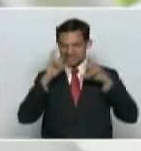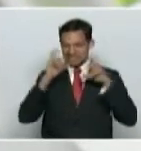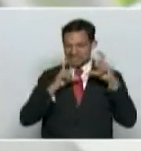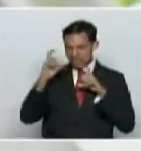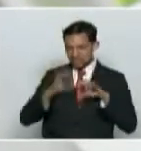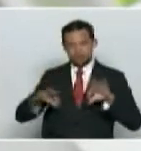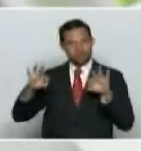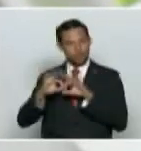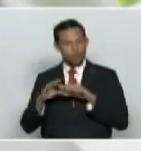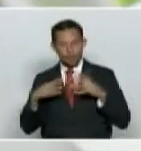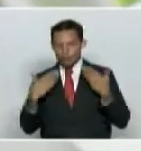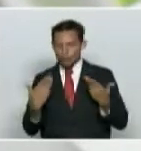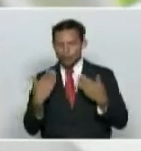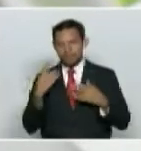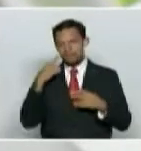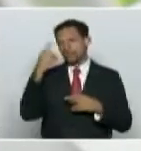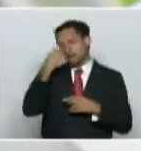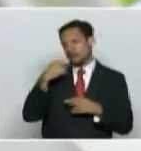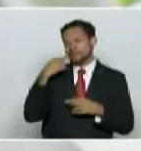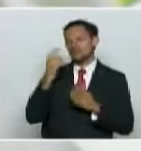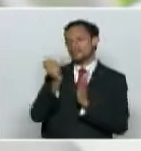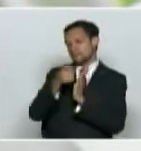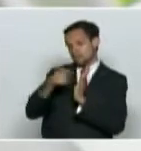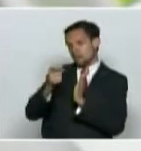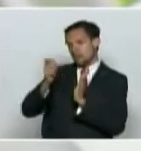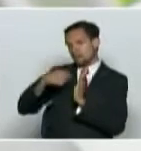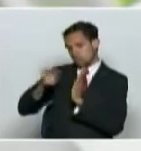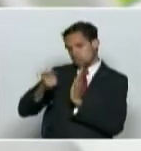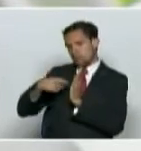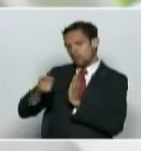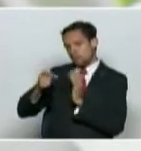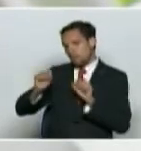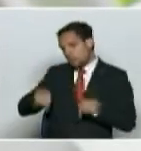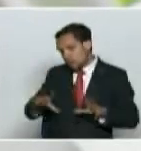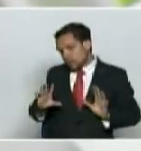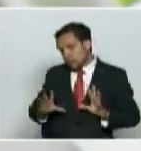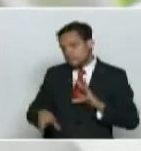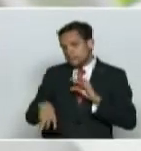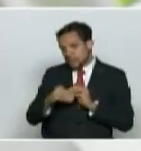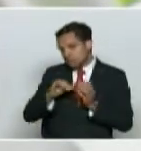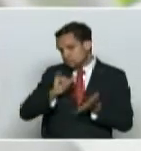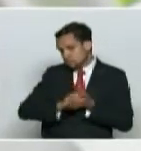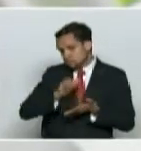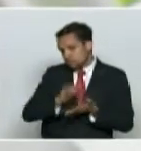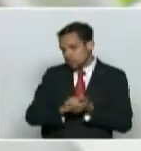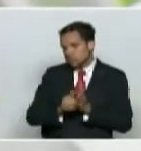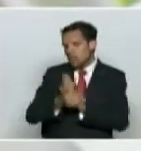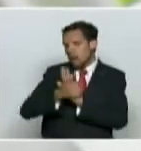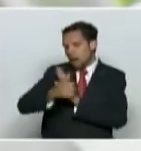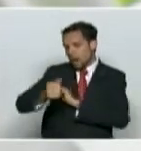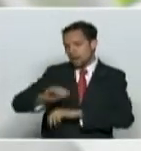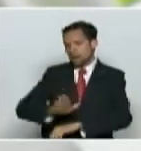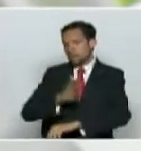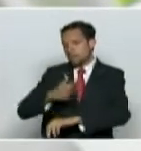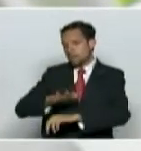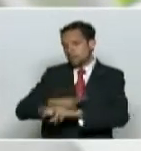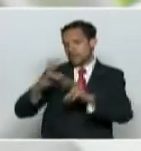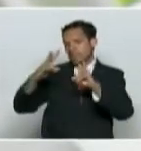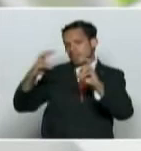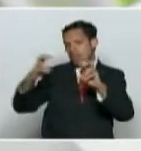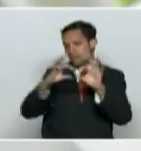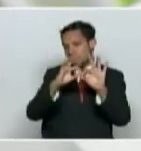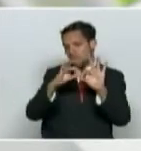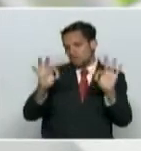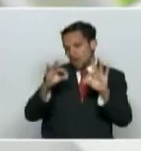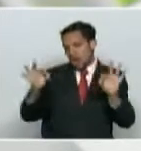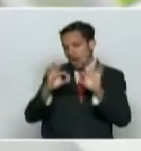una de las cosas que yo voy a mirar como jurado. Y por supuesto que ya el talento y el manejo de la